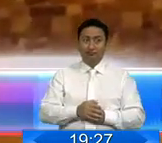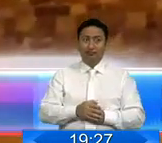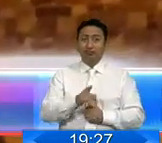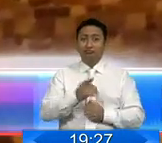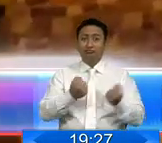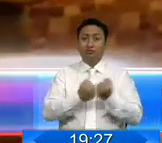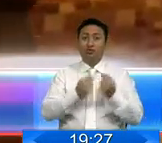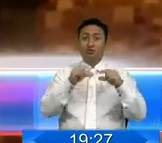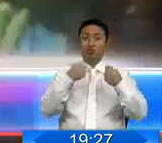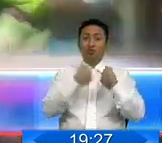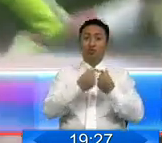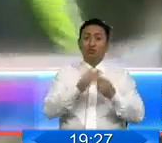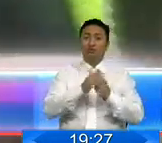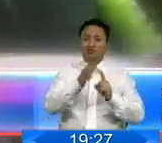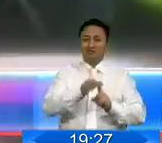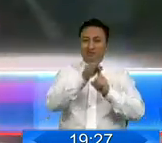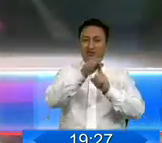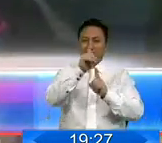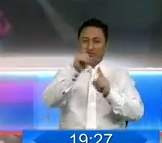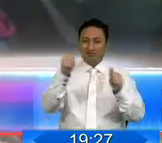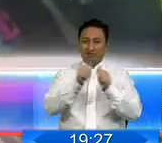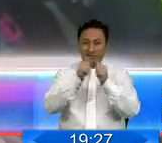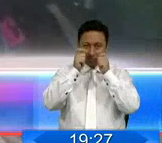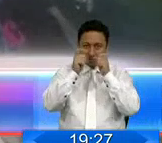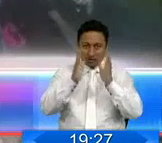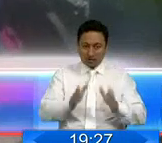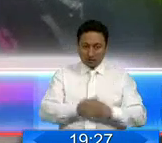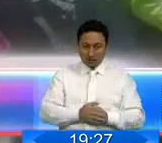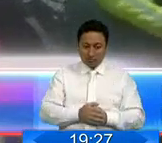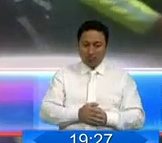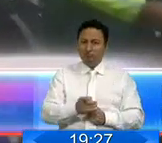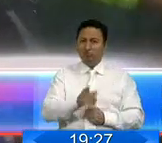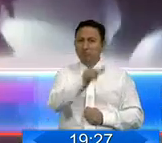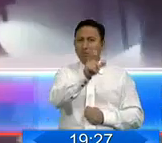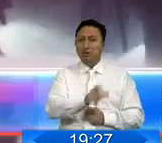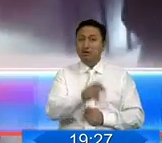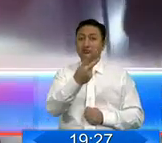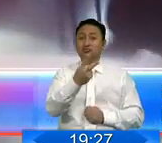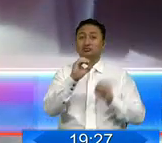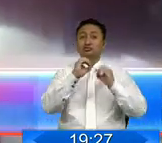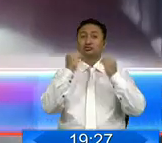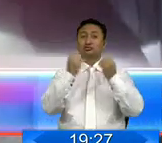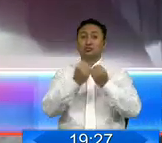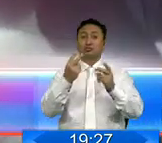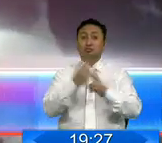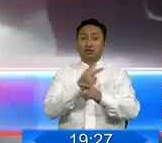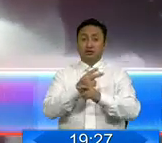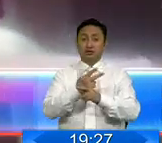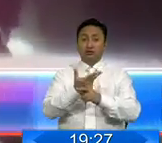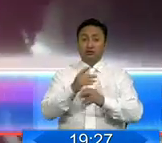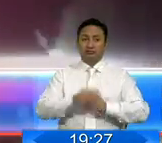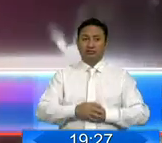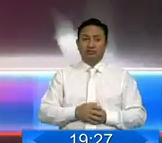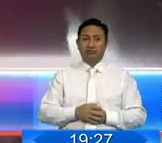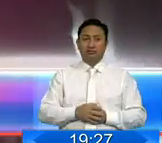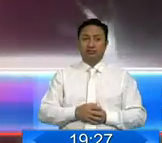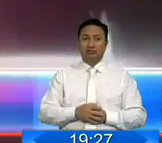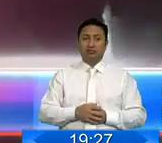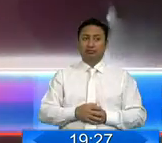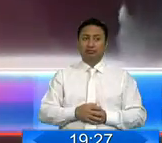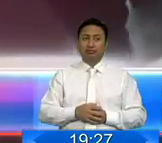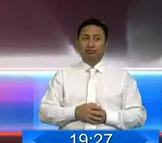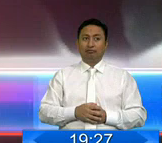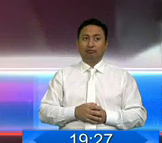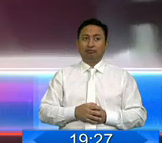apoyo de grupos tácticos y la Fiscalía, buscaban a presuntos integrantes de dos organizaciones delictivas. ¡Abra la puerta! ¡Abra